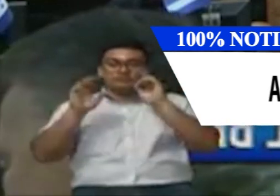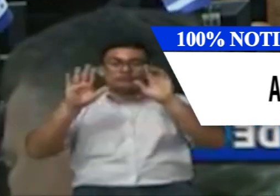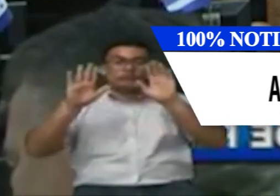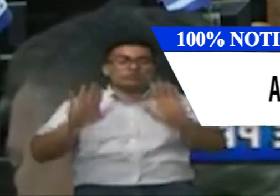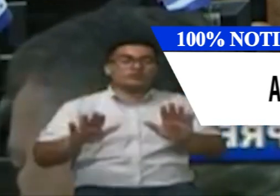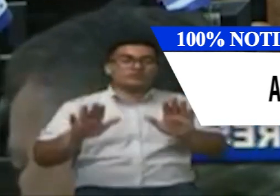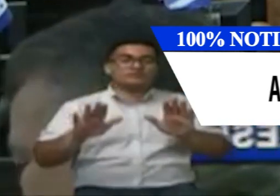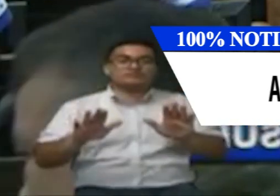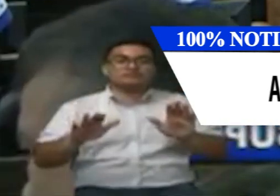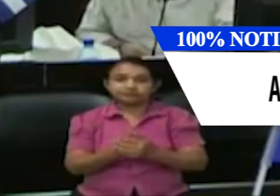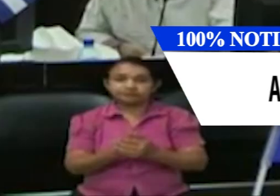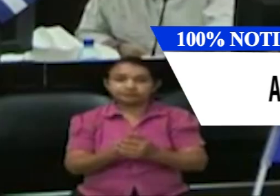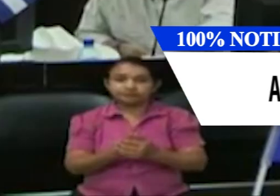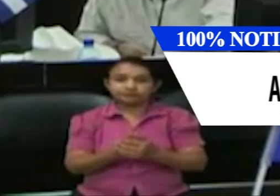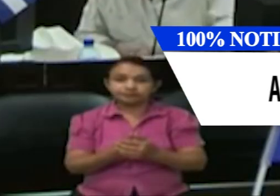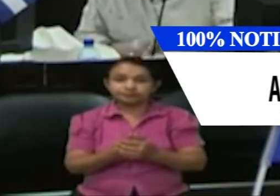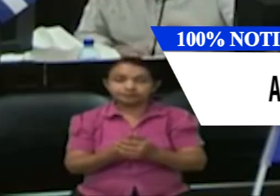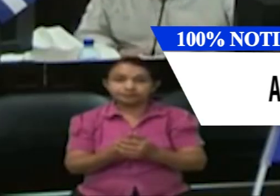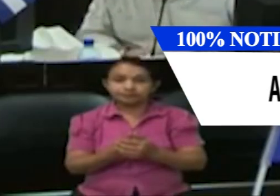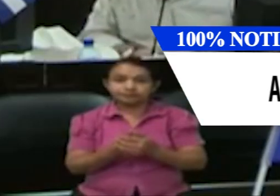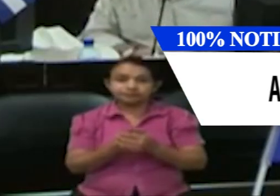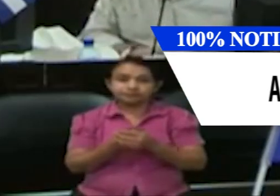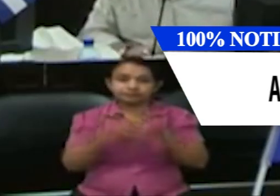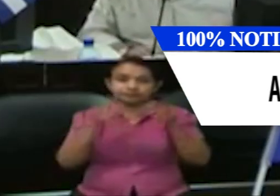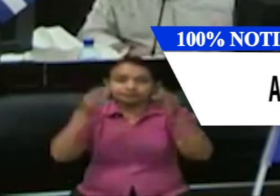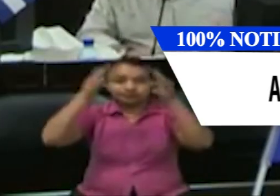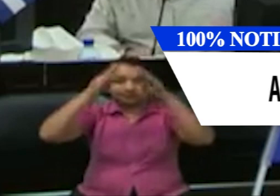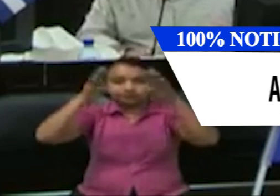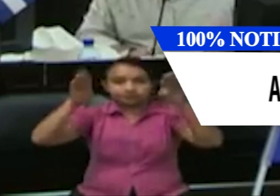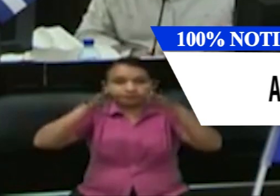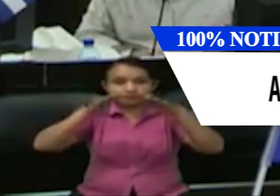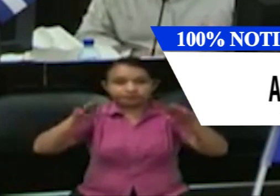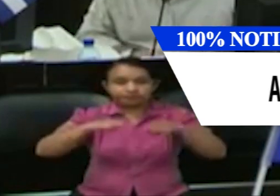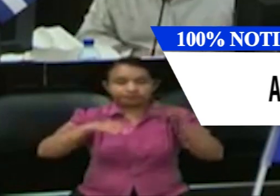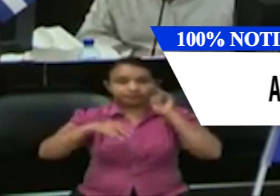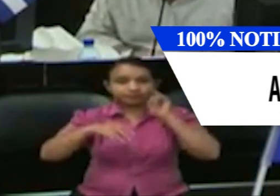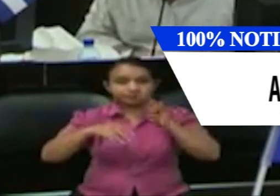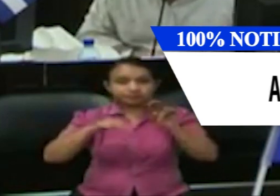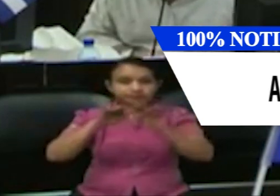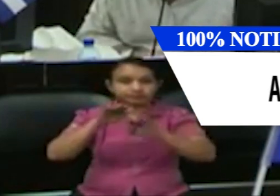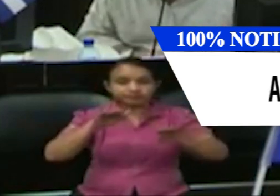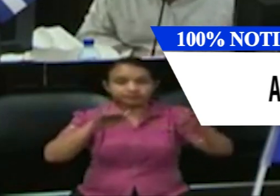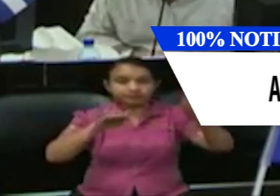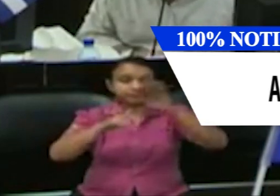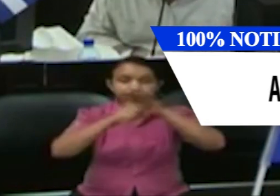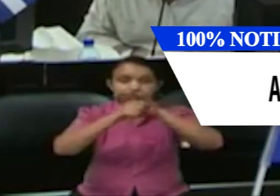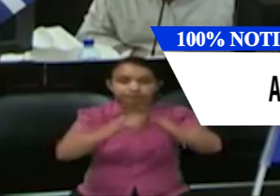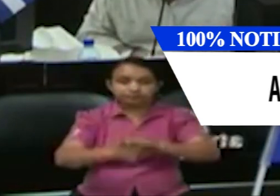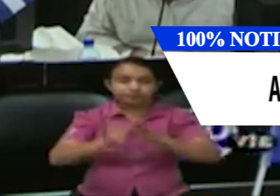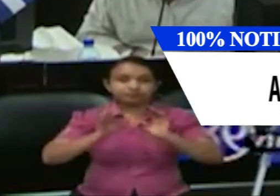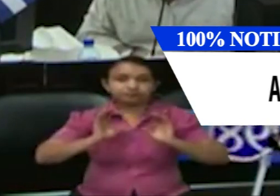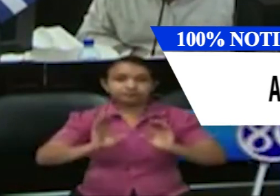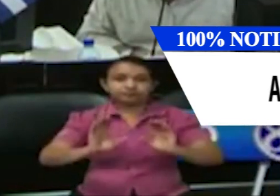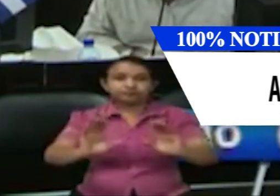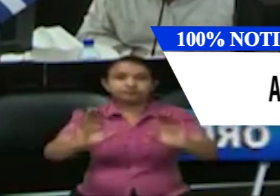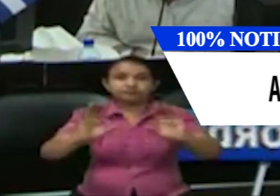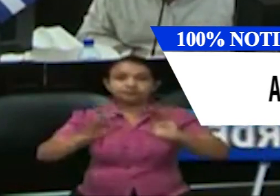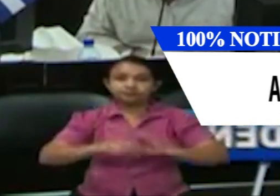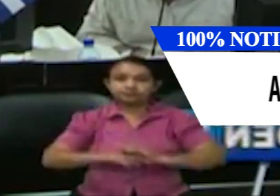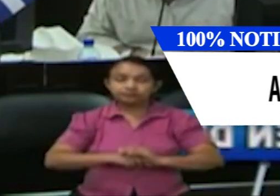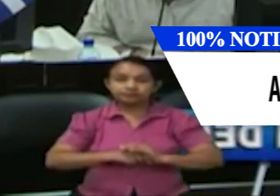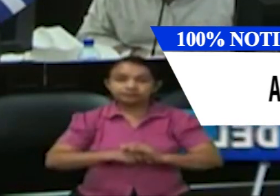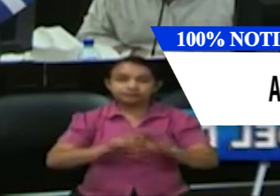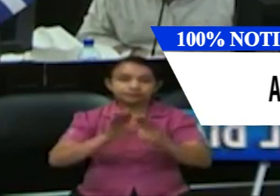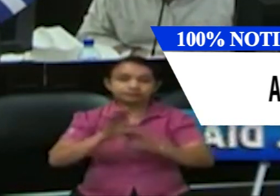país centroamericano. A las puertas de Navidad se ha incrementado la represión en las calles. Más